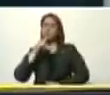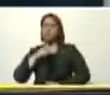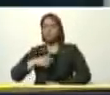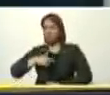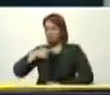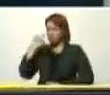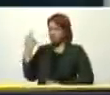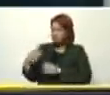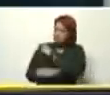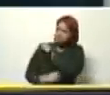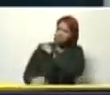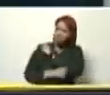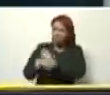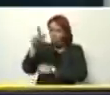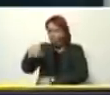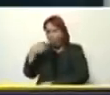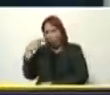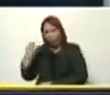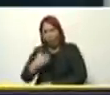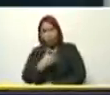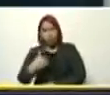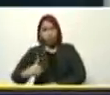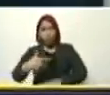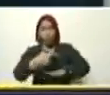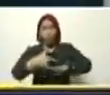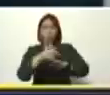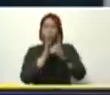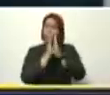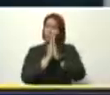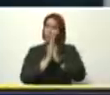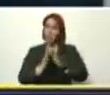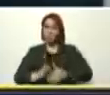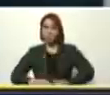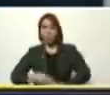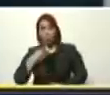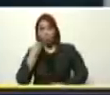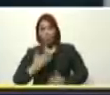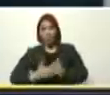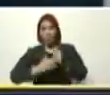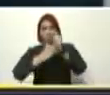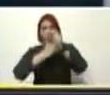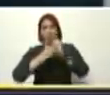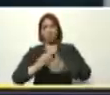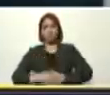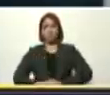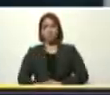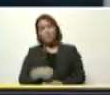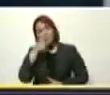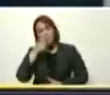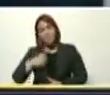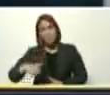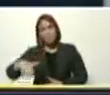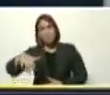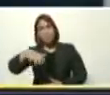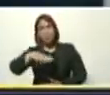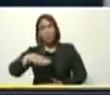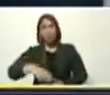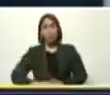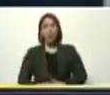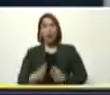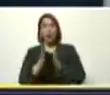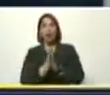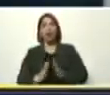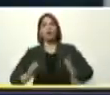Sira. Yo quisiera que el gobernador, este joven líder del pueblo oriental, del pueblo de